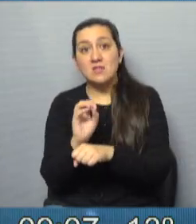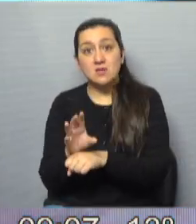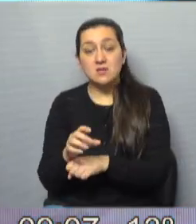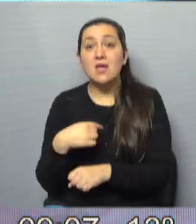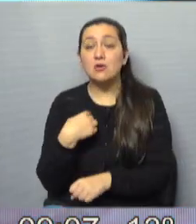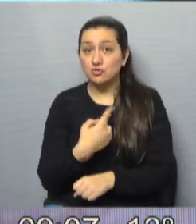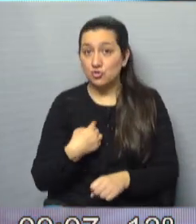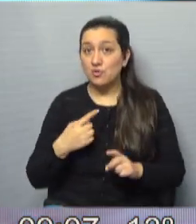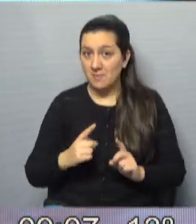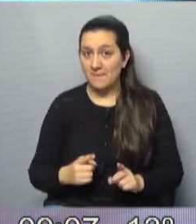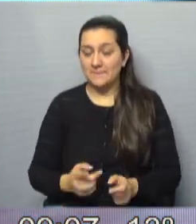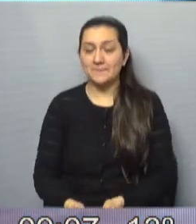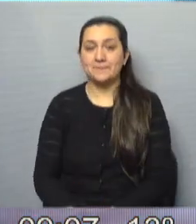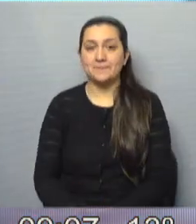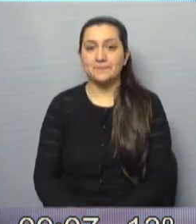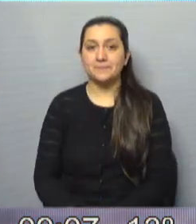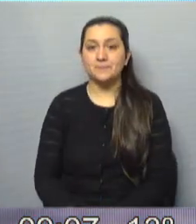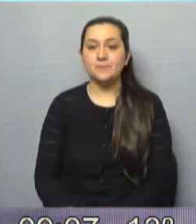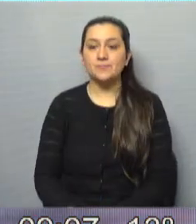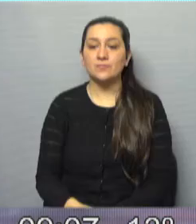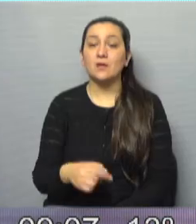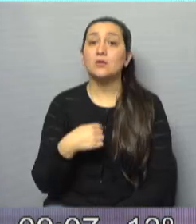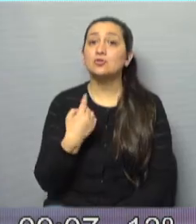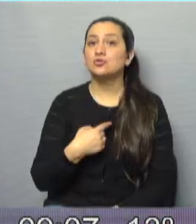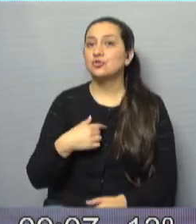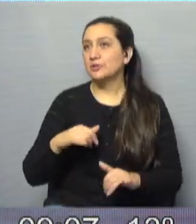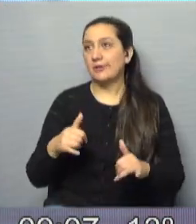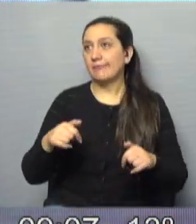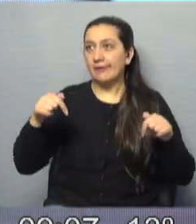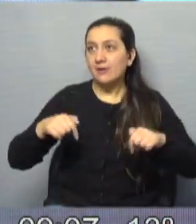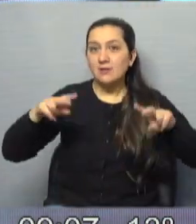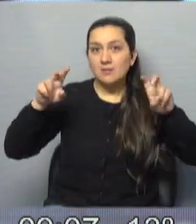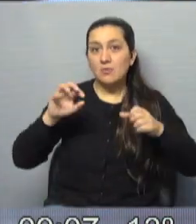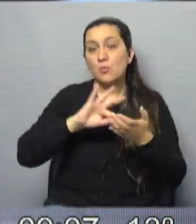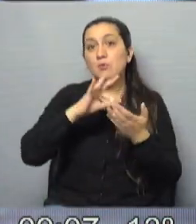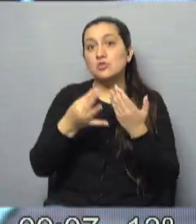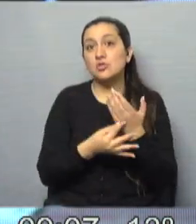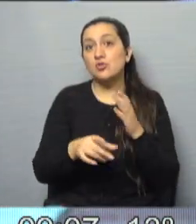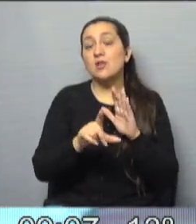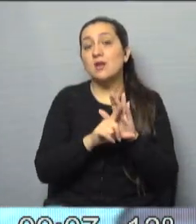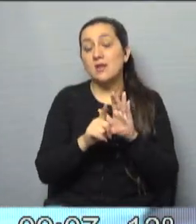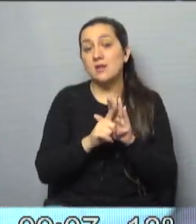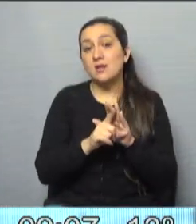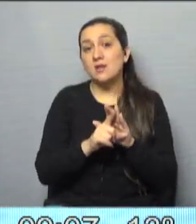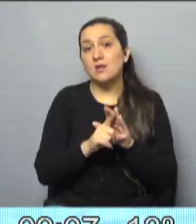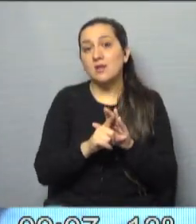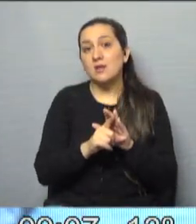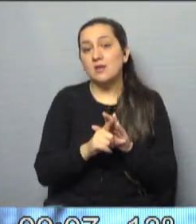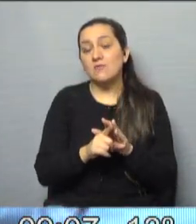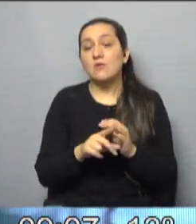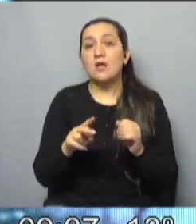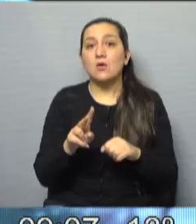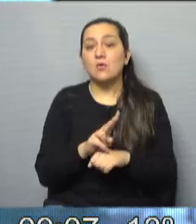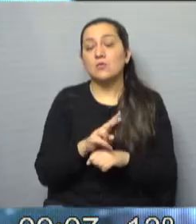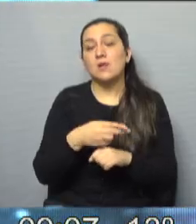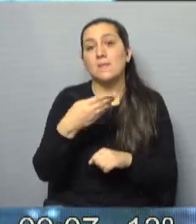a nosotros. Uh-huh. Nosotros ya con este tema de un proyecto de ley que amparara la cobertura social